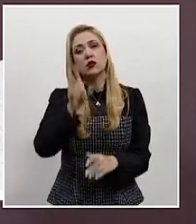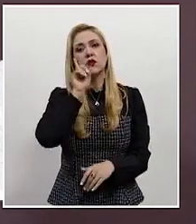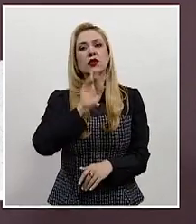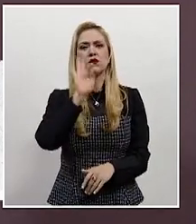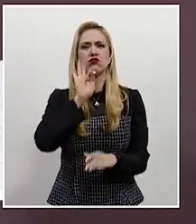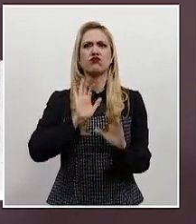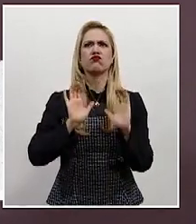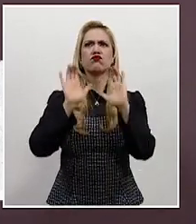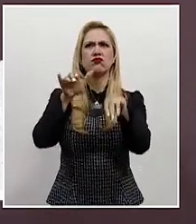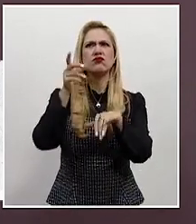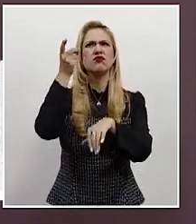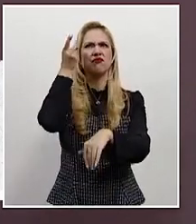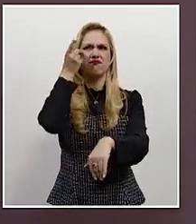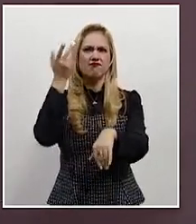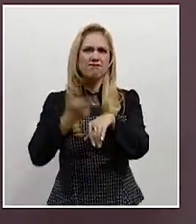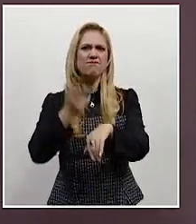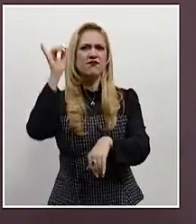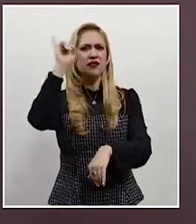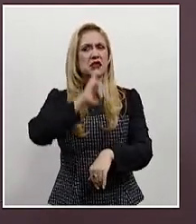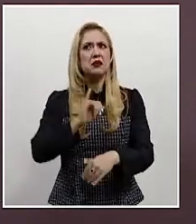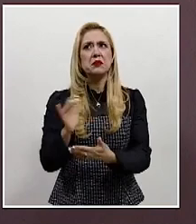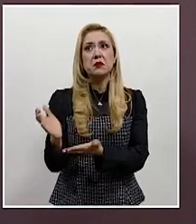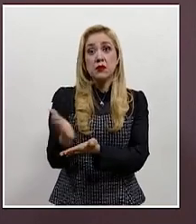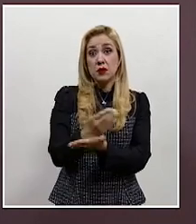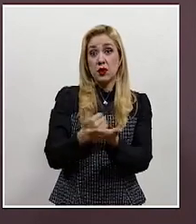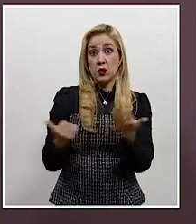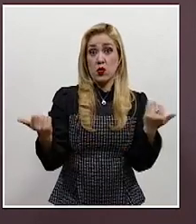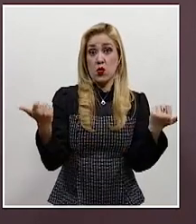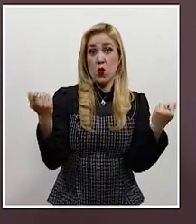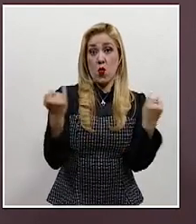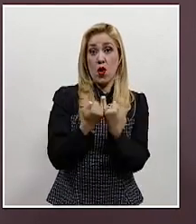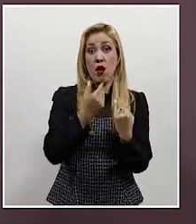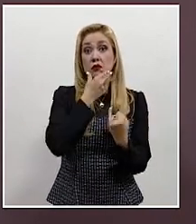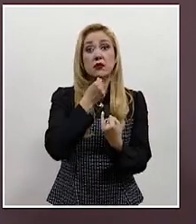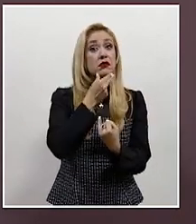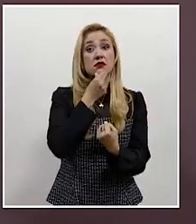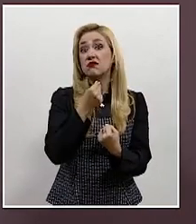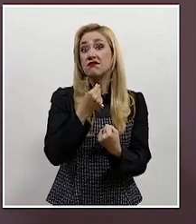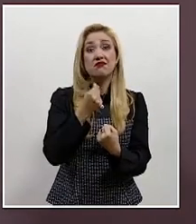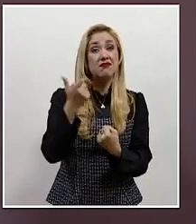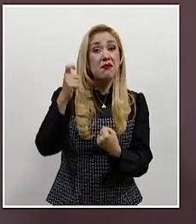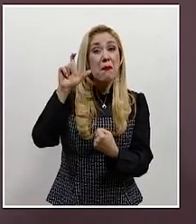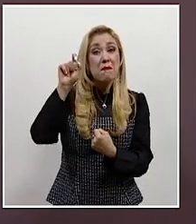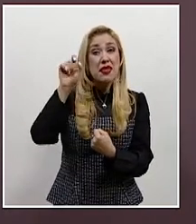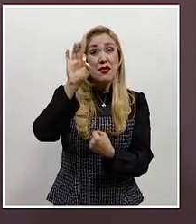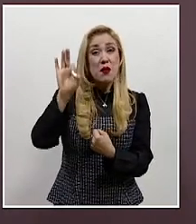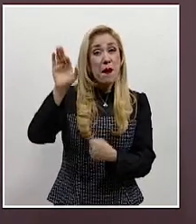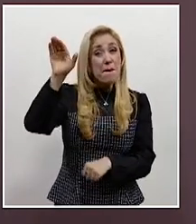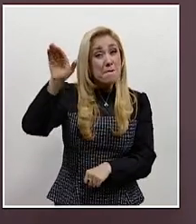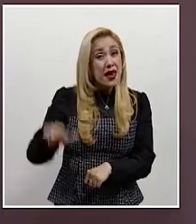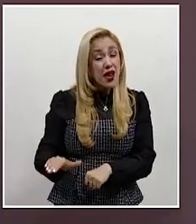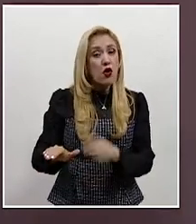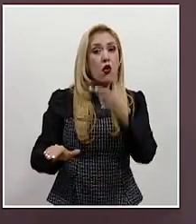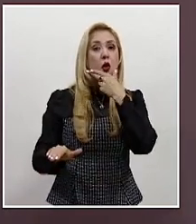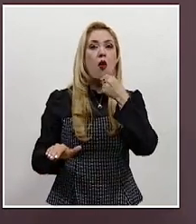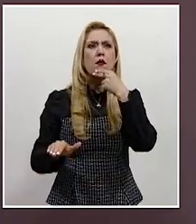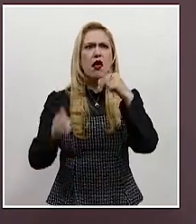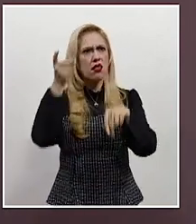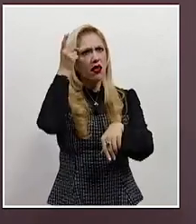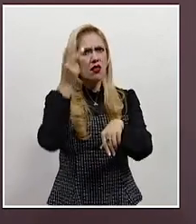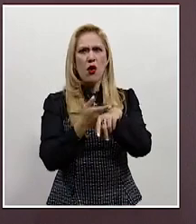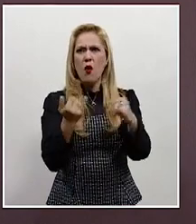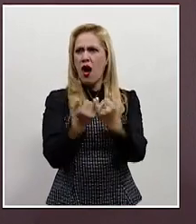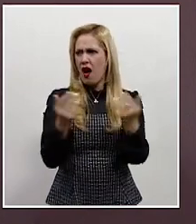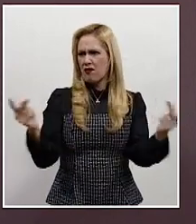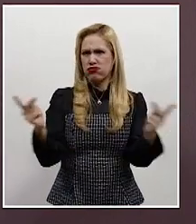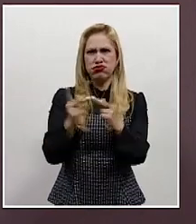puestos de alta dirección no ganan lo mismo que los hombres, ganan 20% menos que los hombres que ocupan posiciones